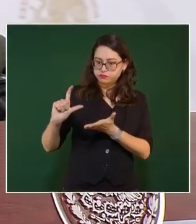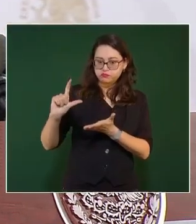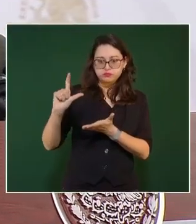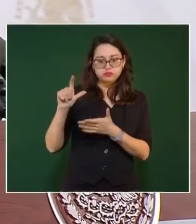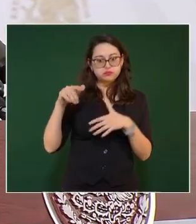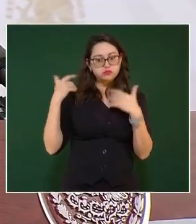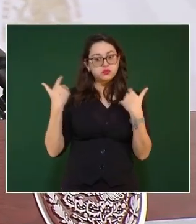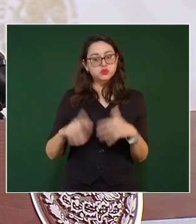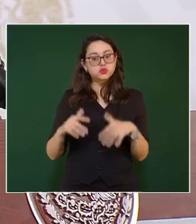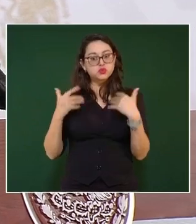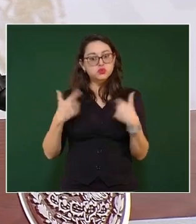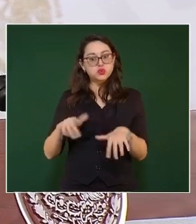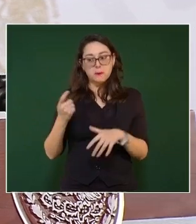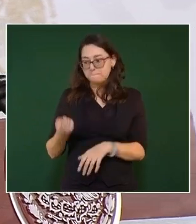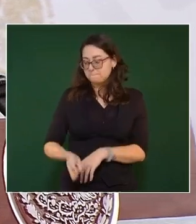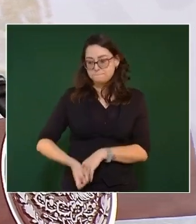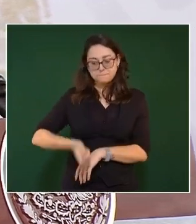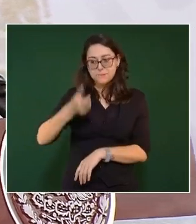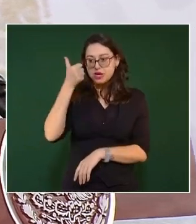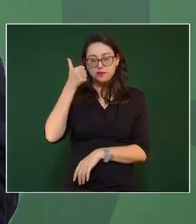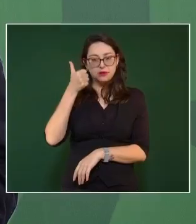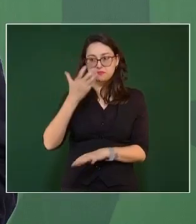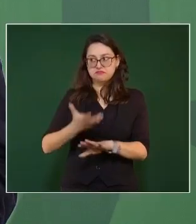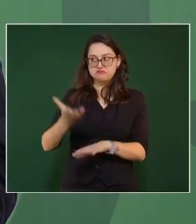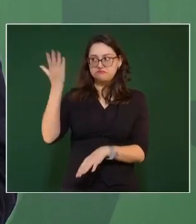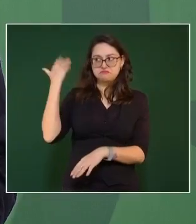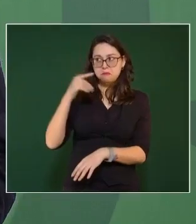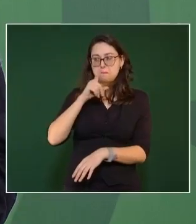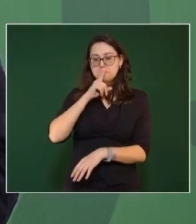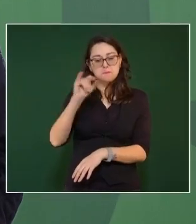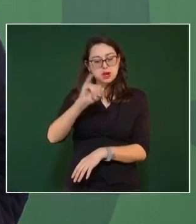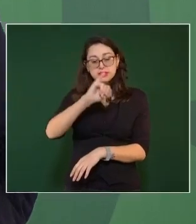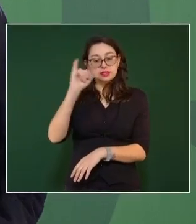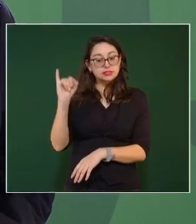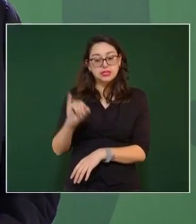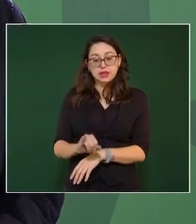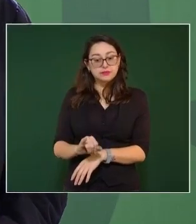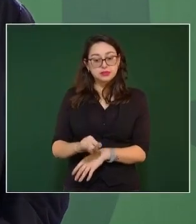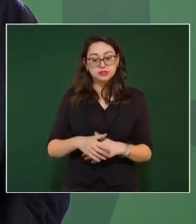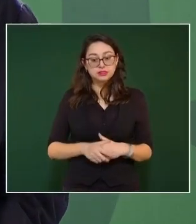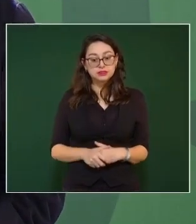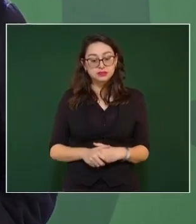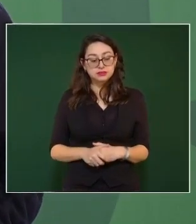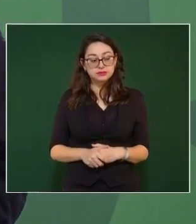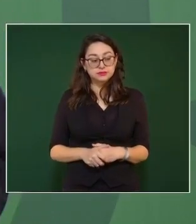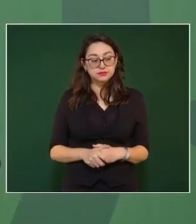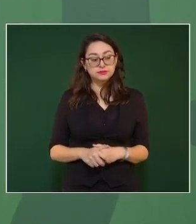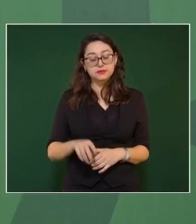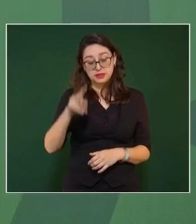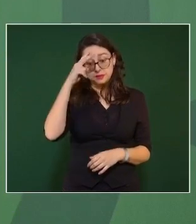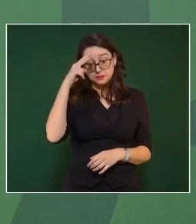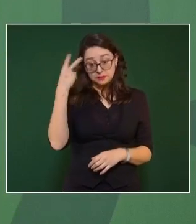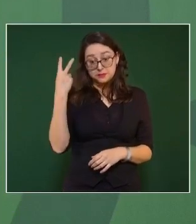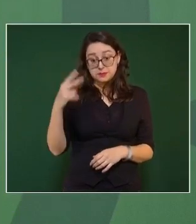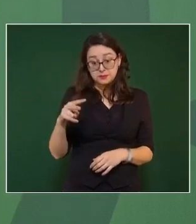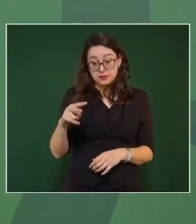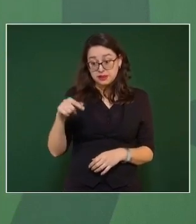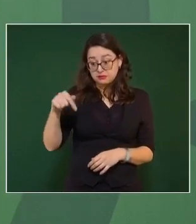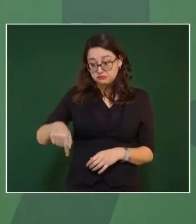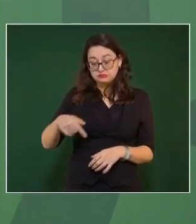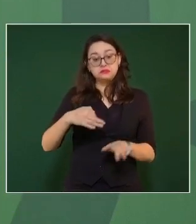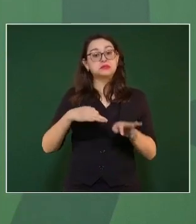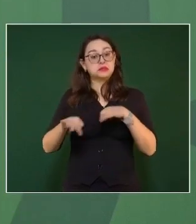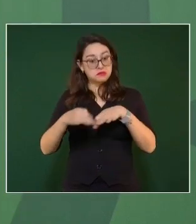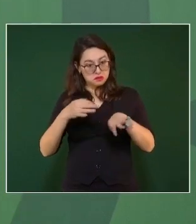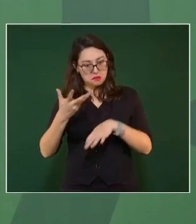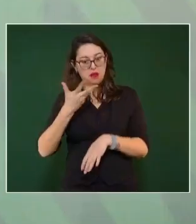aumentado el salario mínimo. Es de los países, México, con menos